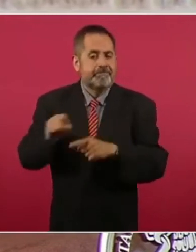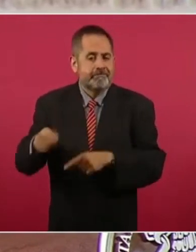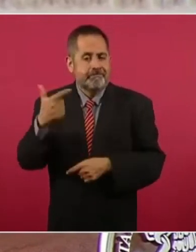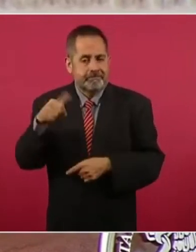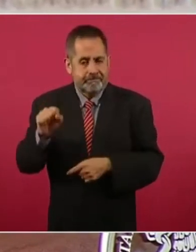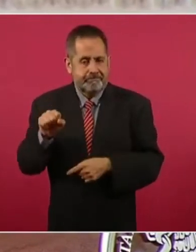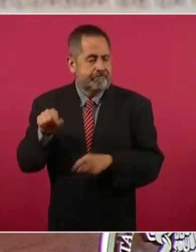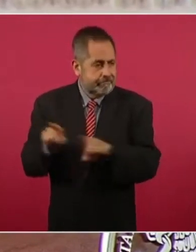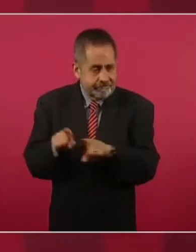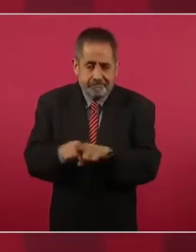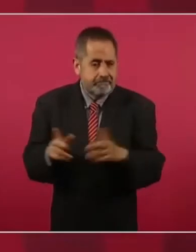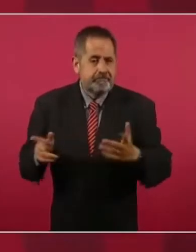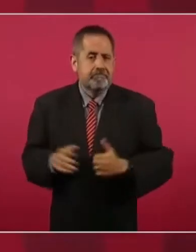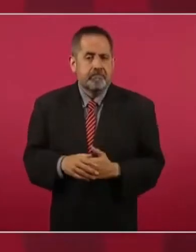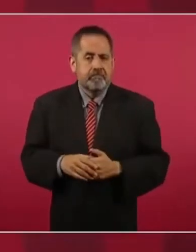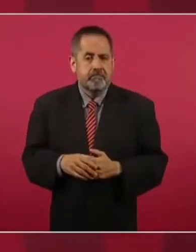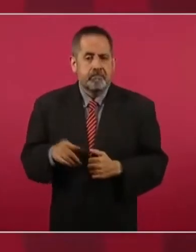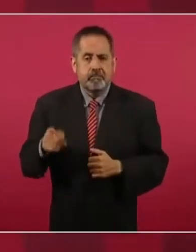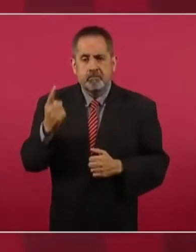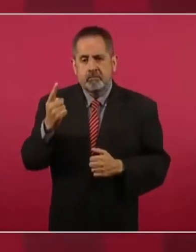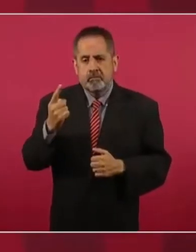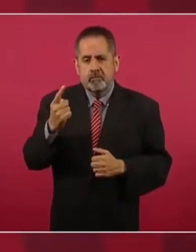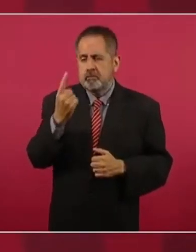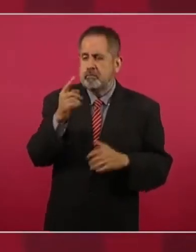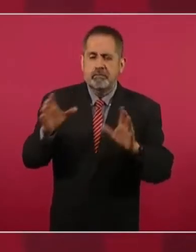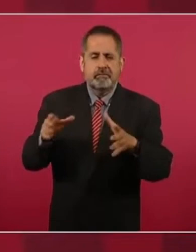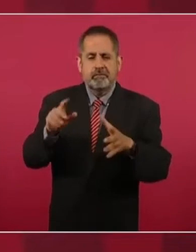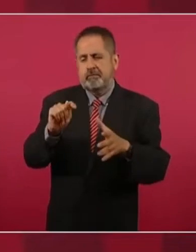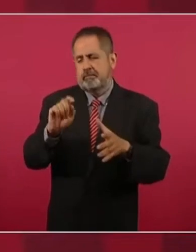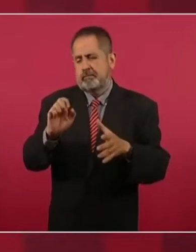plantas de gas, cuando menos una termoeléctrica